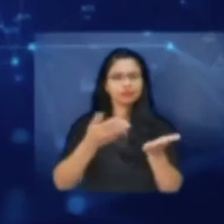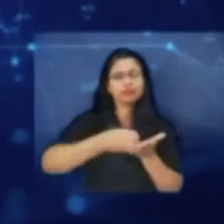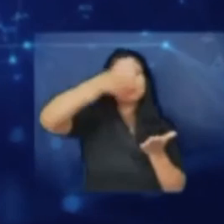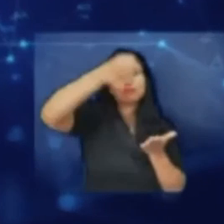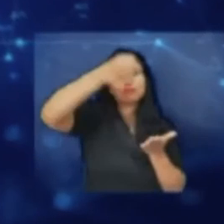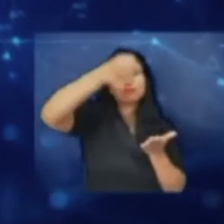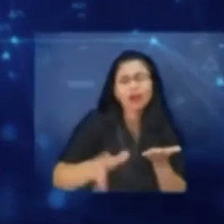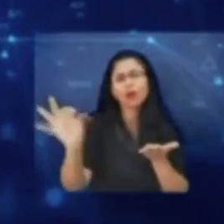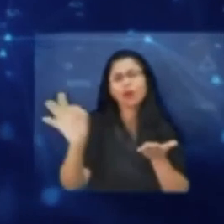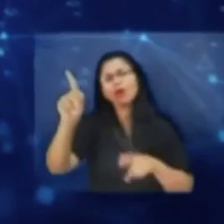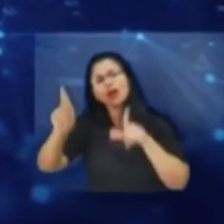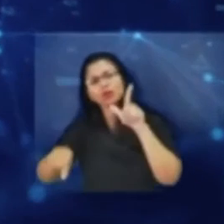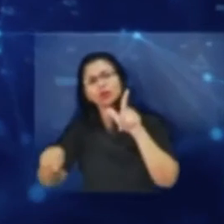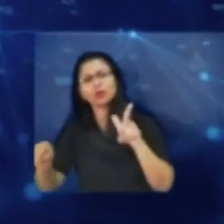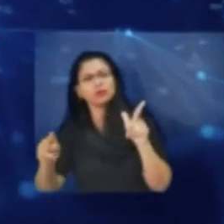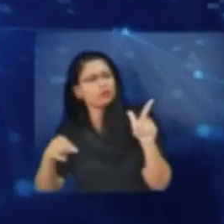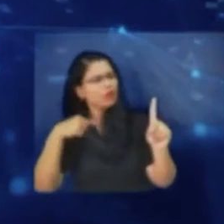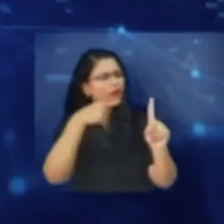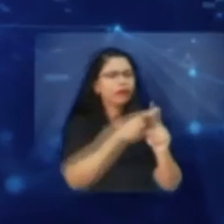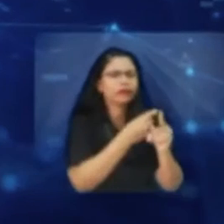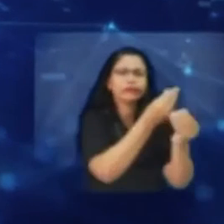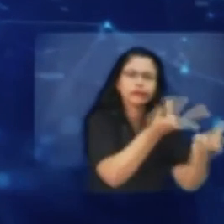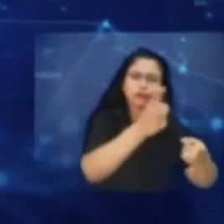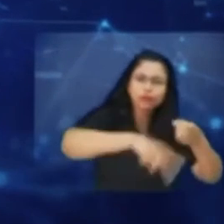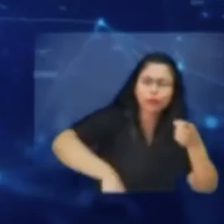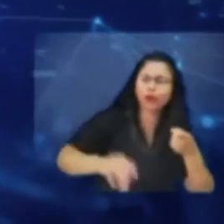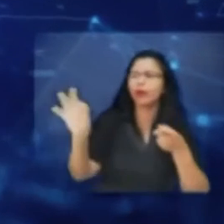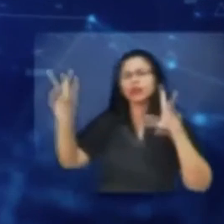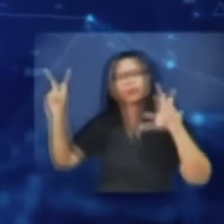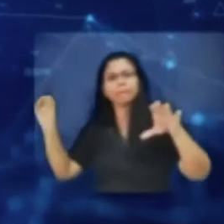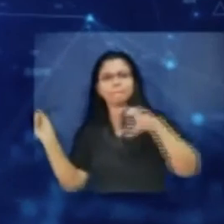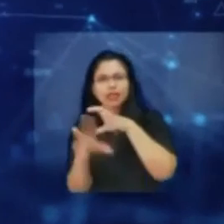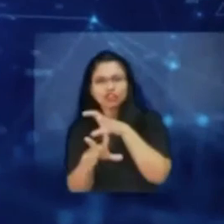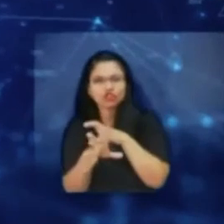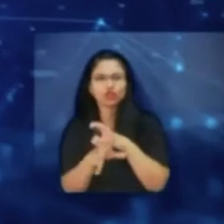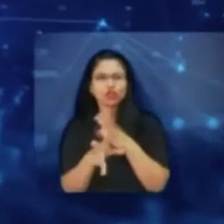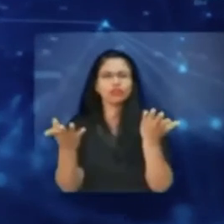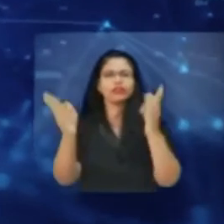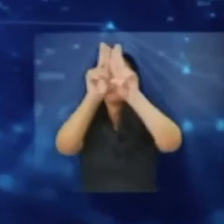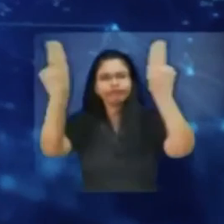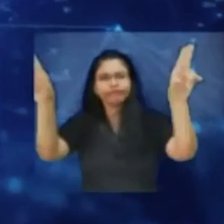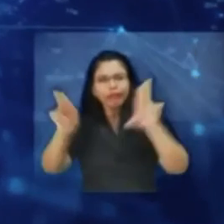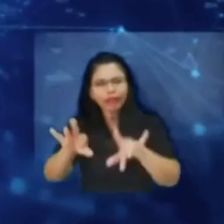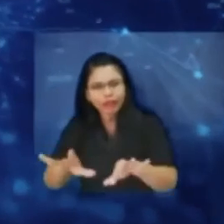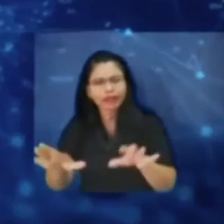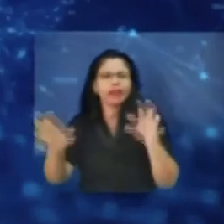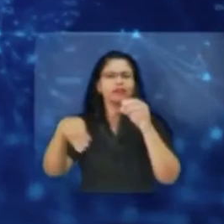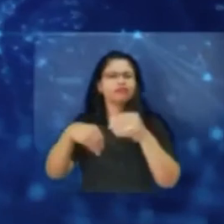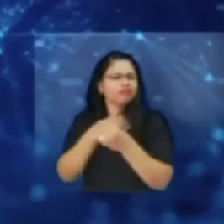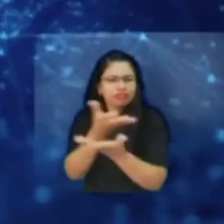costosos, no siempre adeptos para la transformación digital, aplicaciones digitales con un caso de uso limitado.